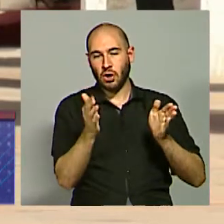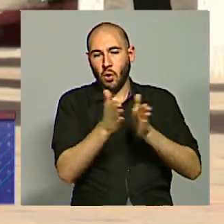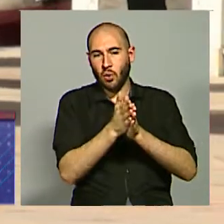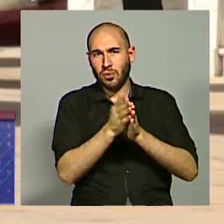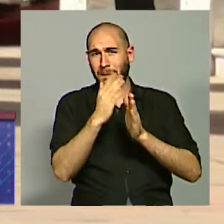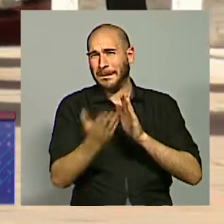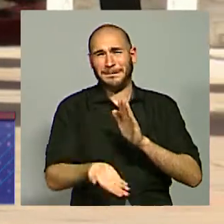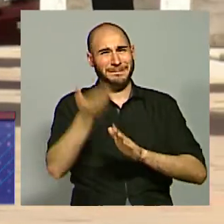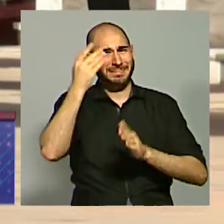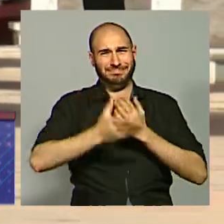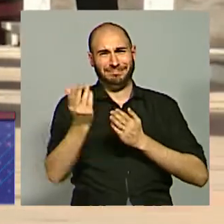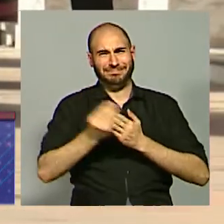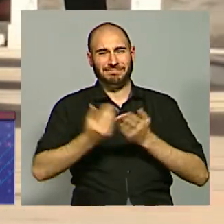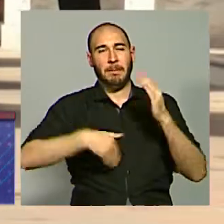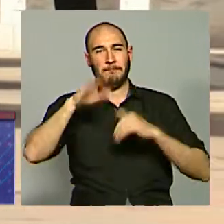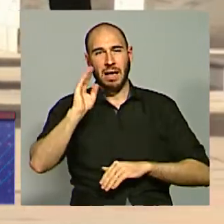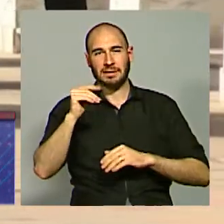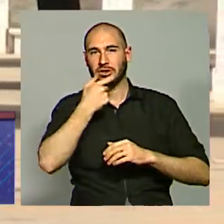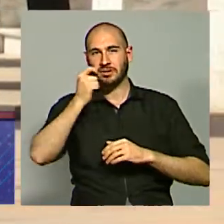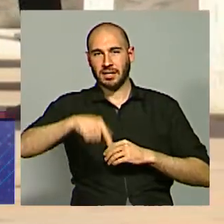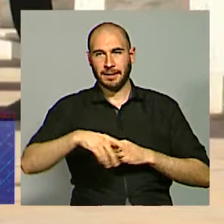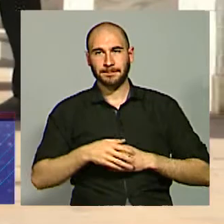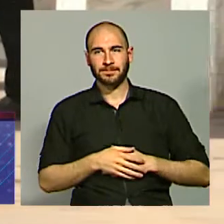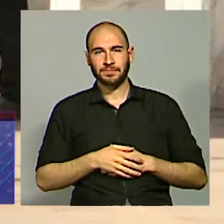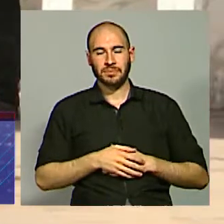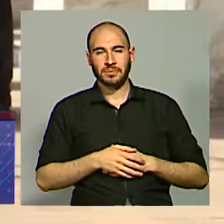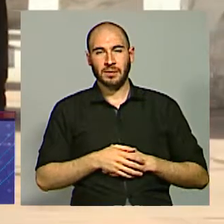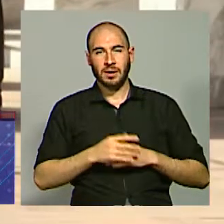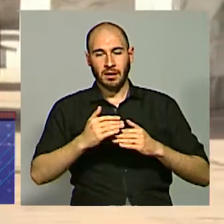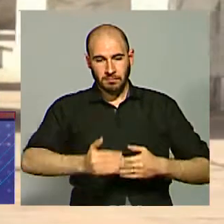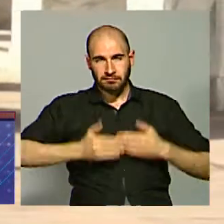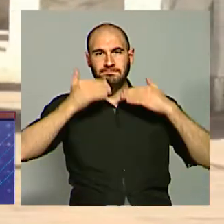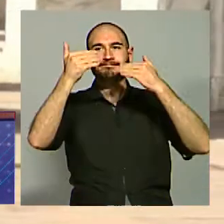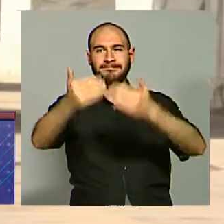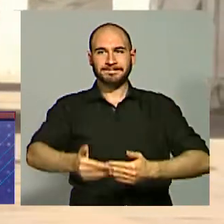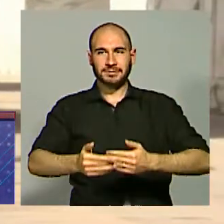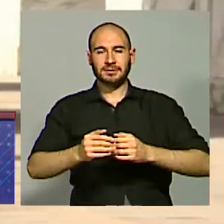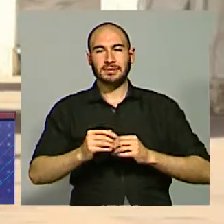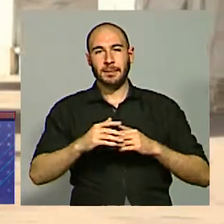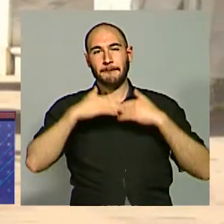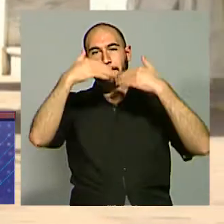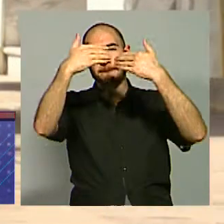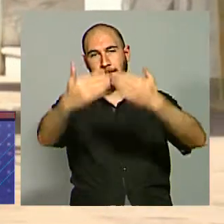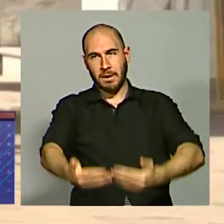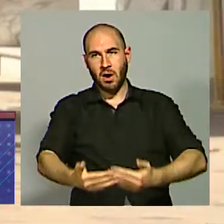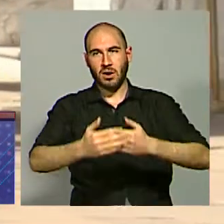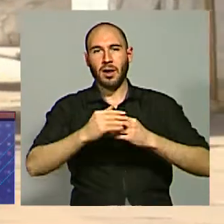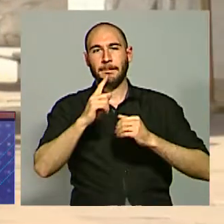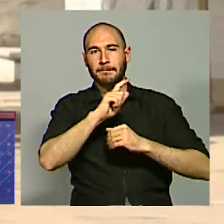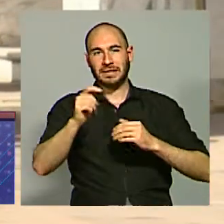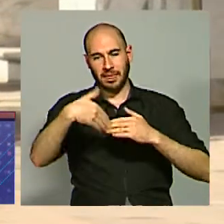más alto de consumo que se van a vivir en la provincia de Mendoza, y prorrogar lo que tiene que ver, o prorratear mejor dicho, los